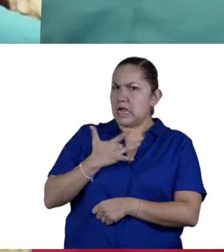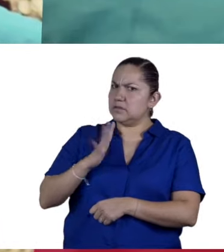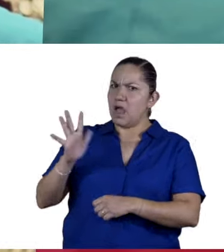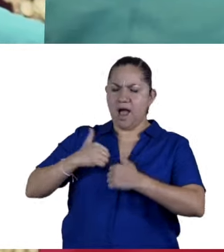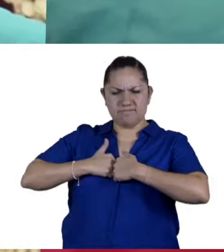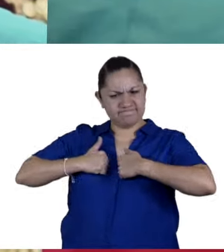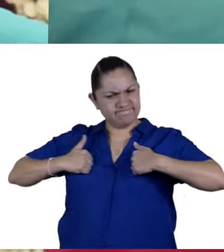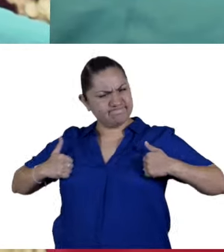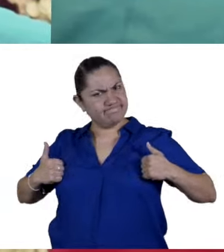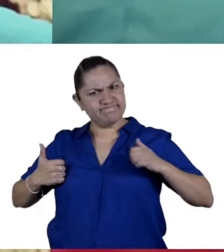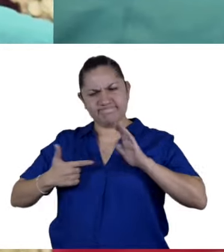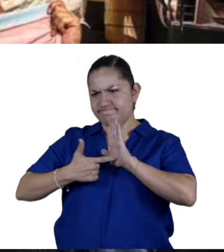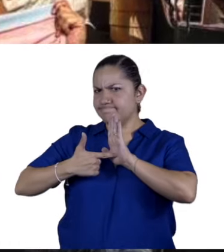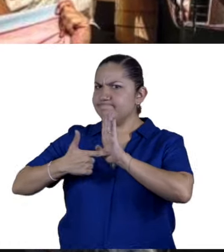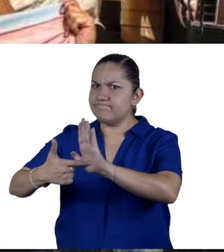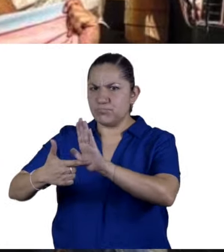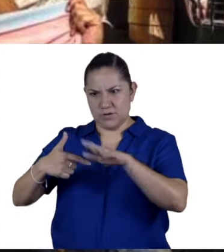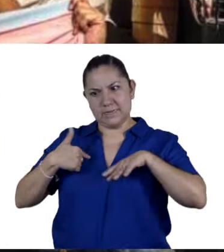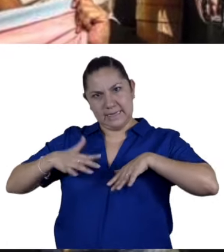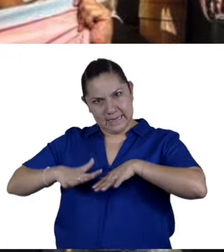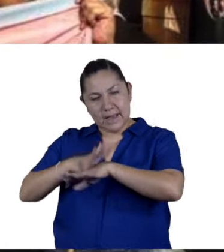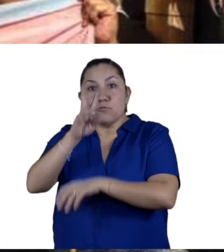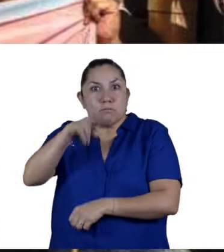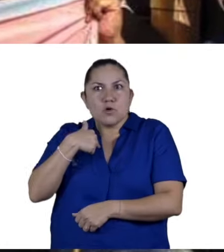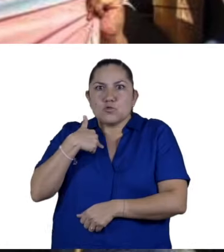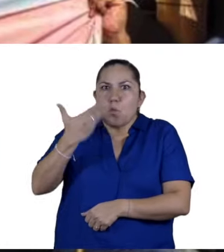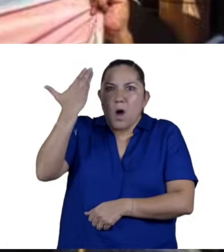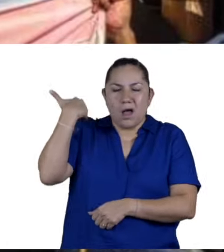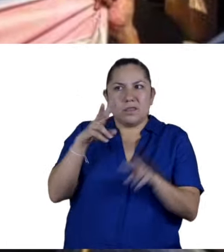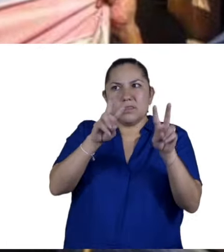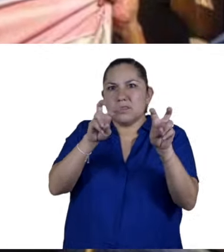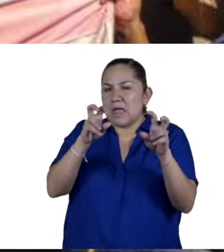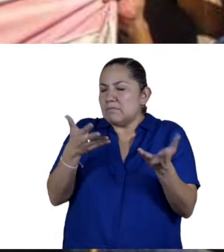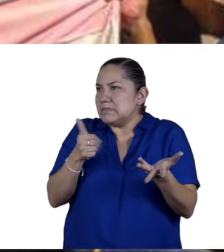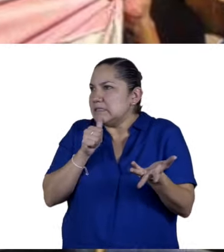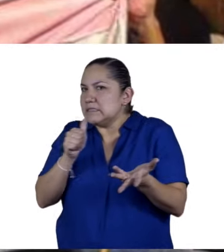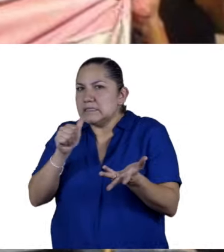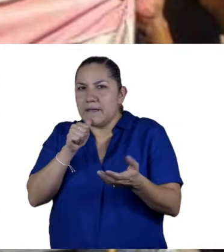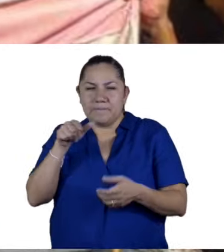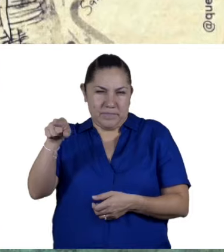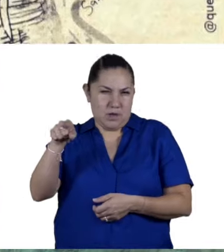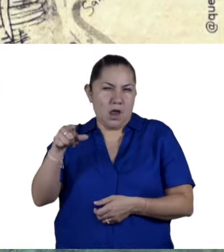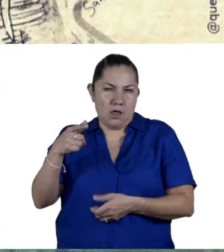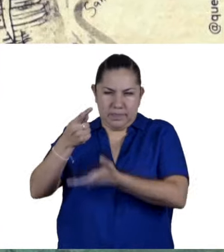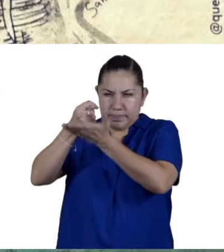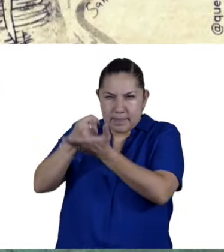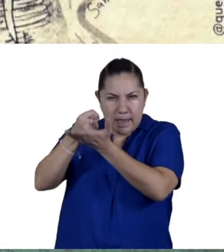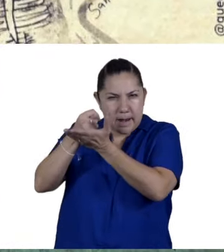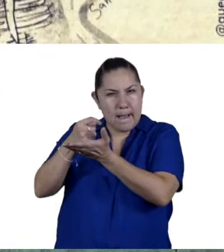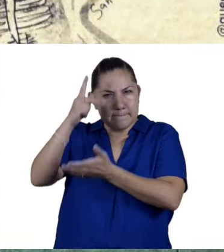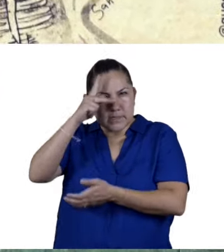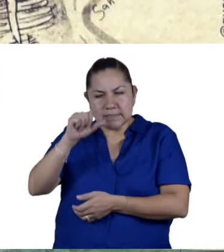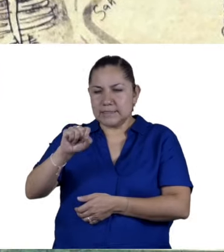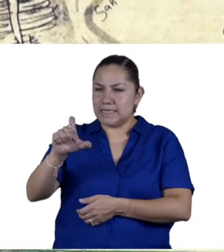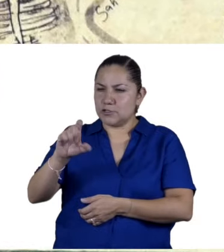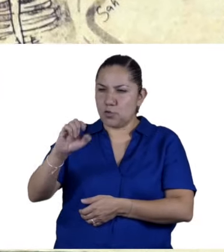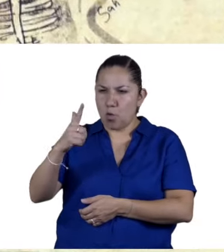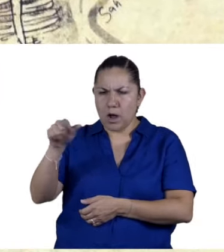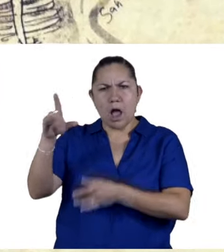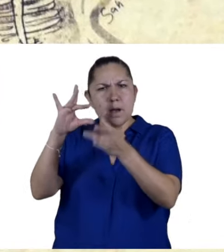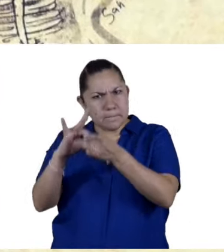un salto al precipicio porque no sabía nada, ¿no? Y con mis sexólogas y me abrió un panorama de que era